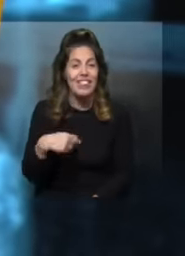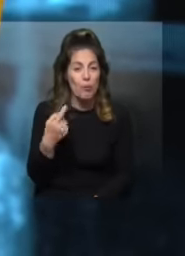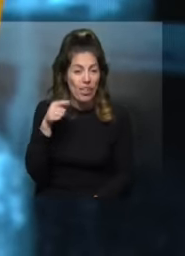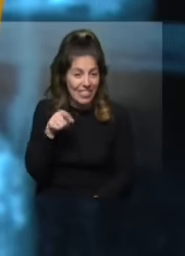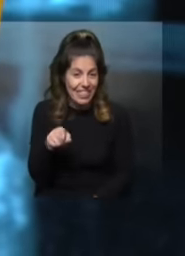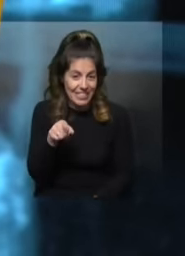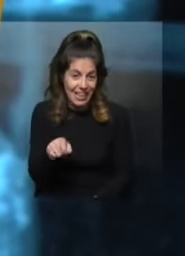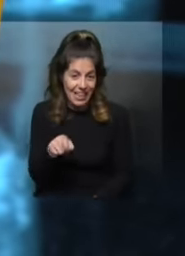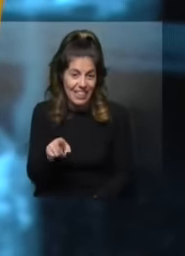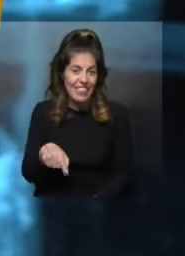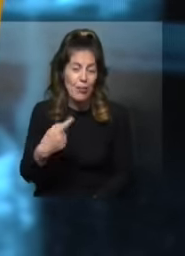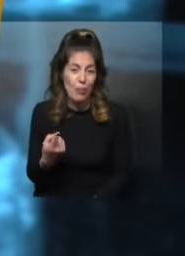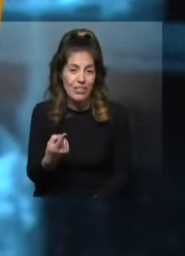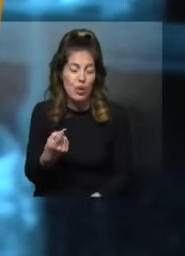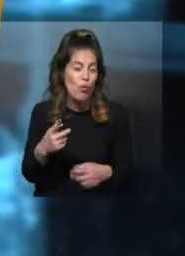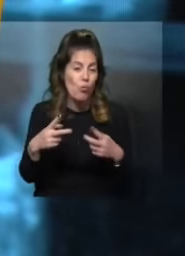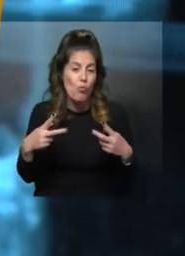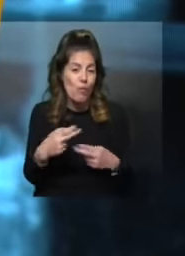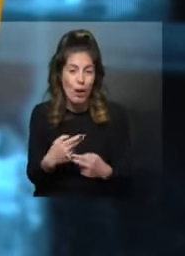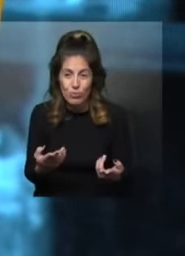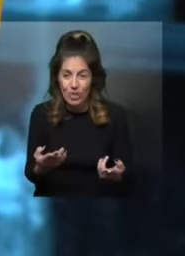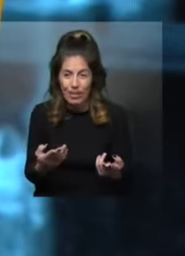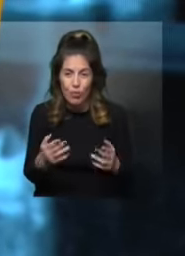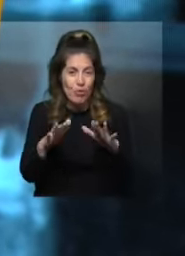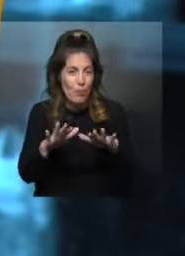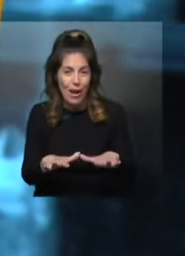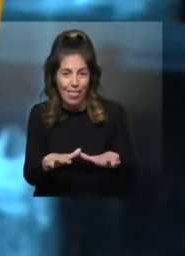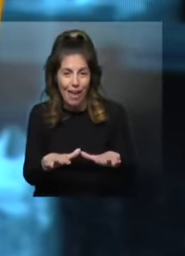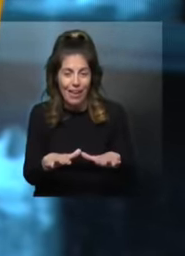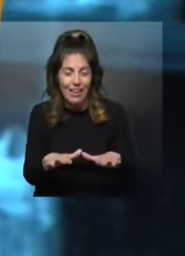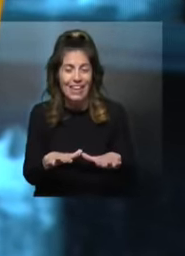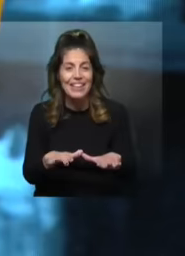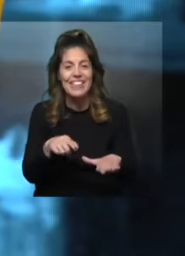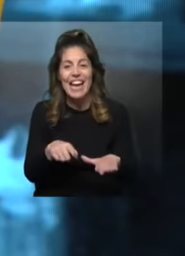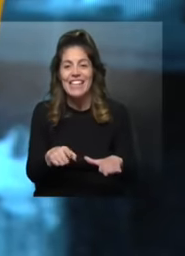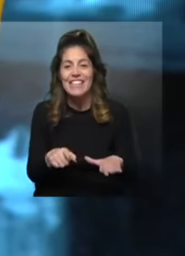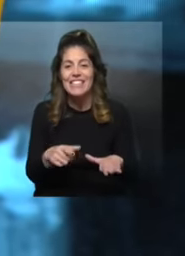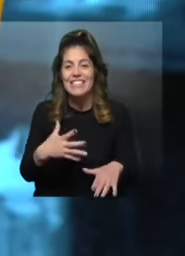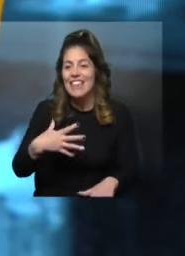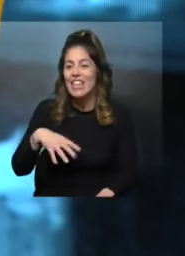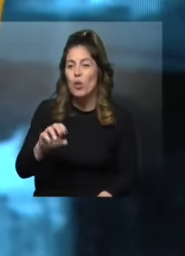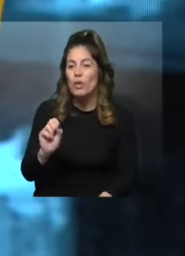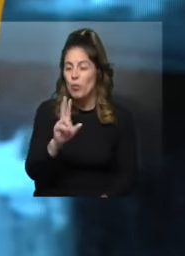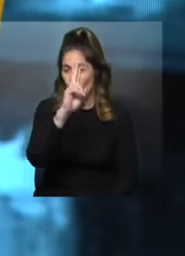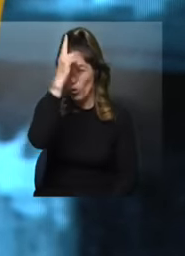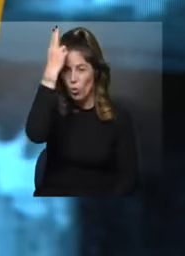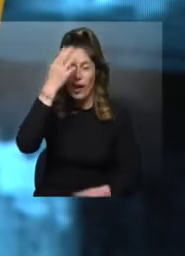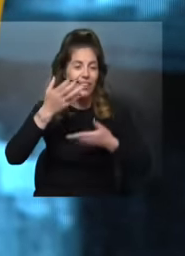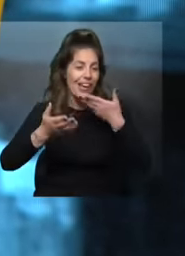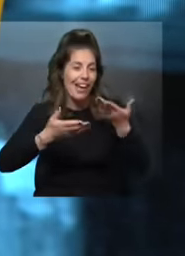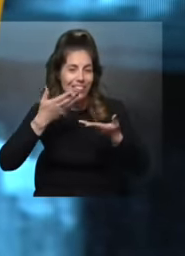eso, claro, hubo una pausa, pero se generó, ahí descubrimos que Uruguay cantaba,